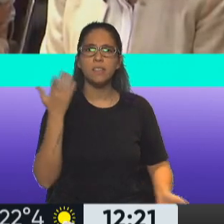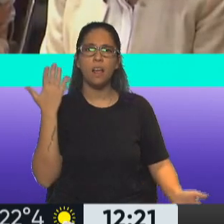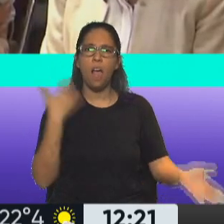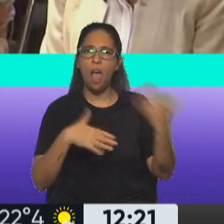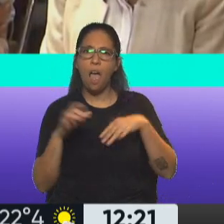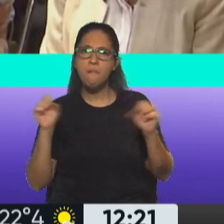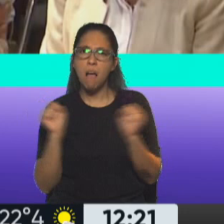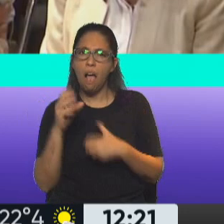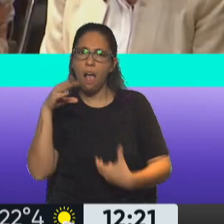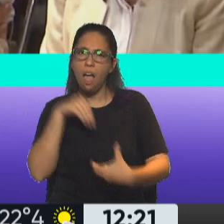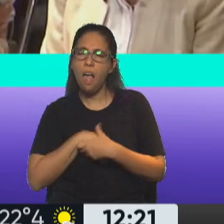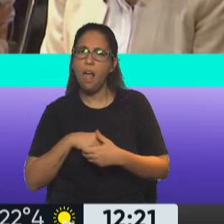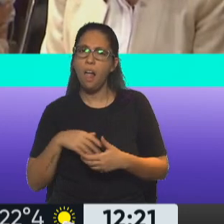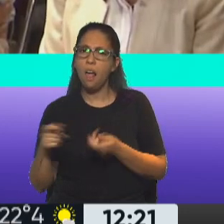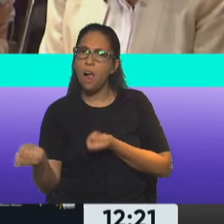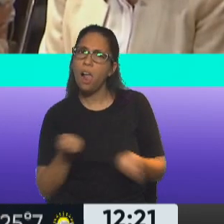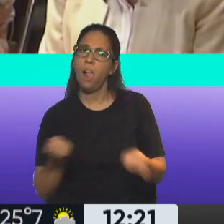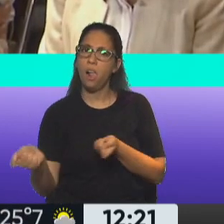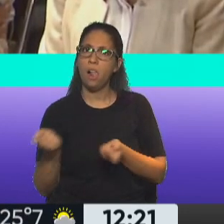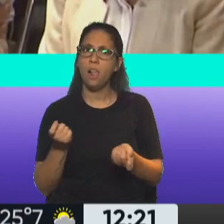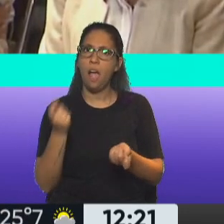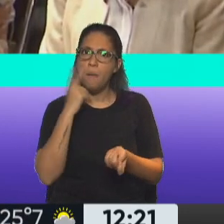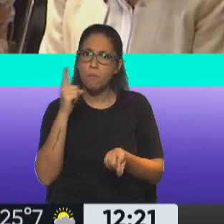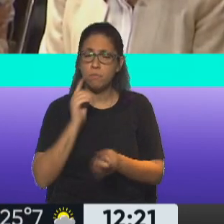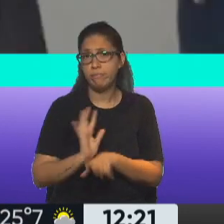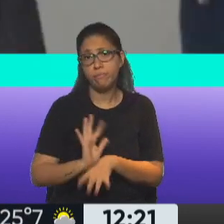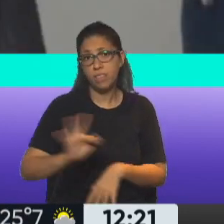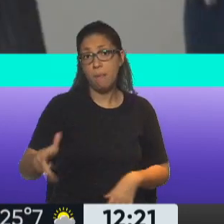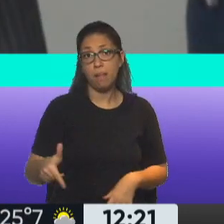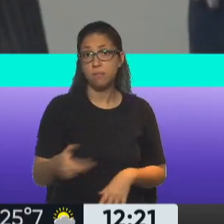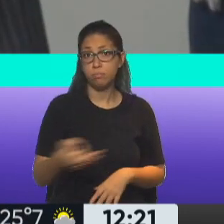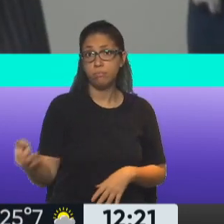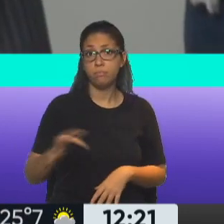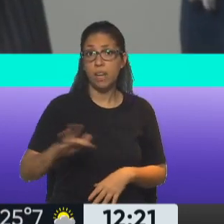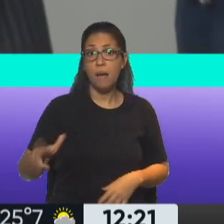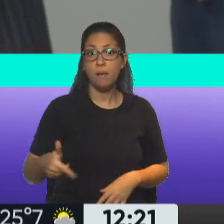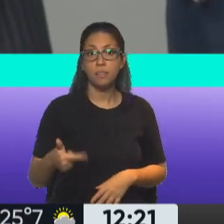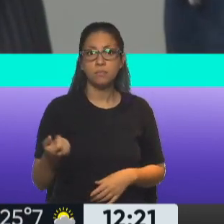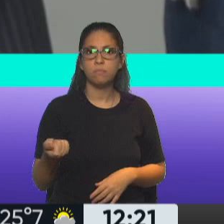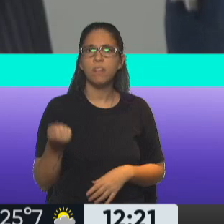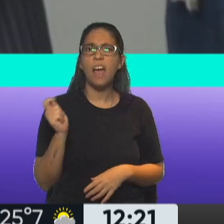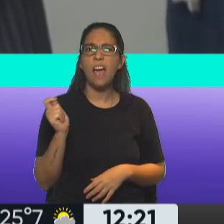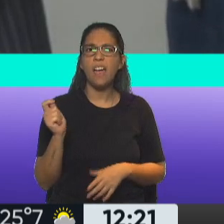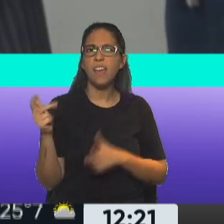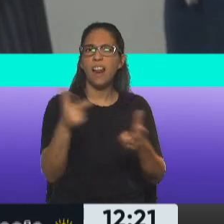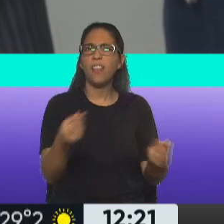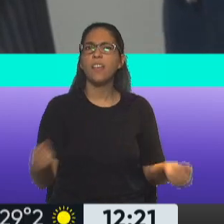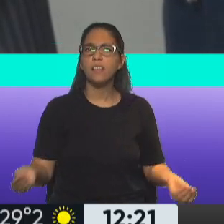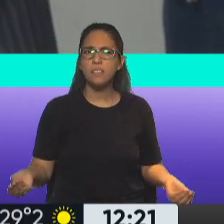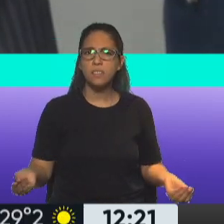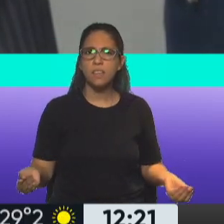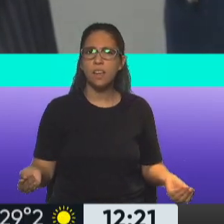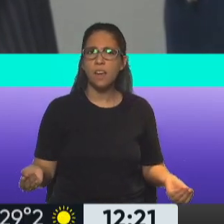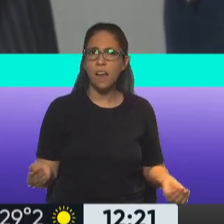esa malicia, esas, trampas, ¿no? Le llamó trampas. ¿A quién se lo dice, además? A